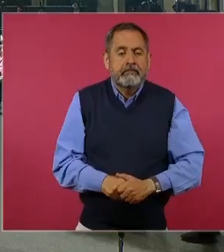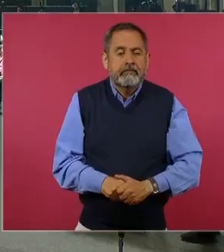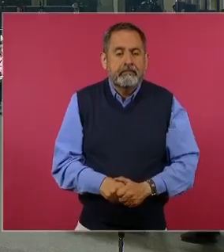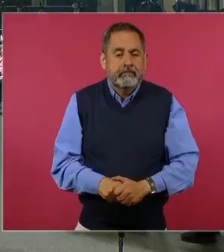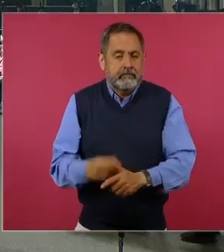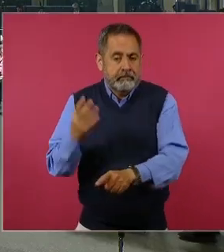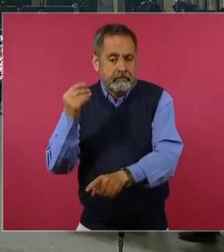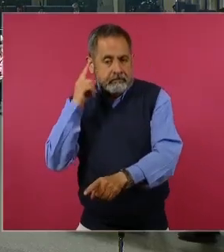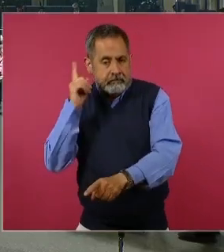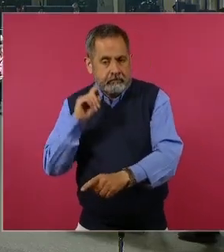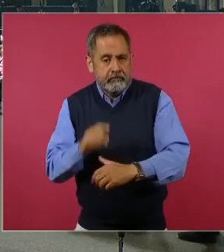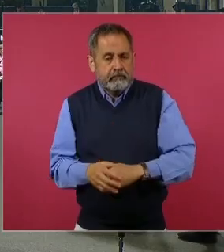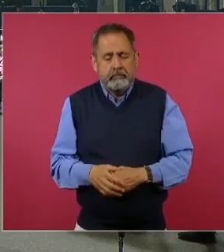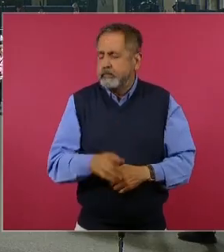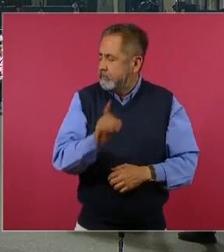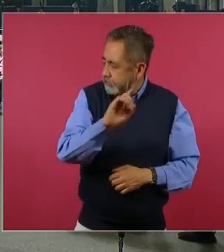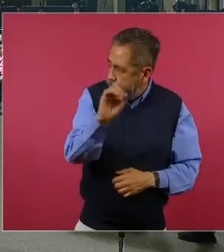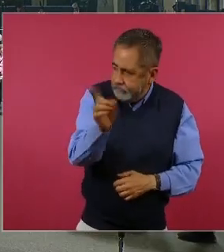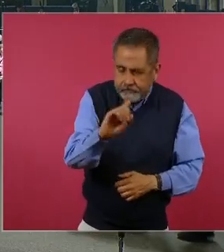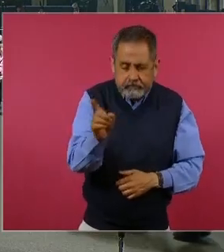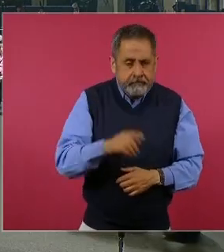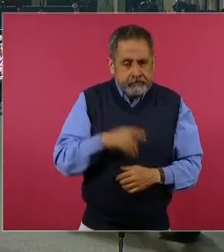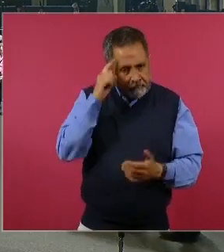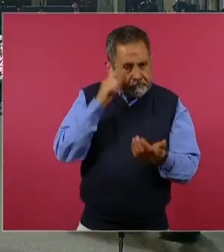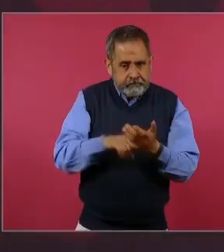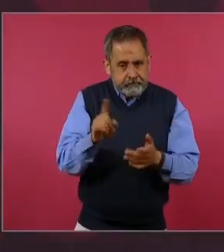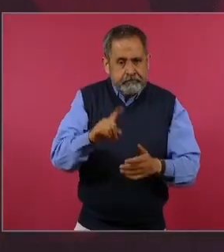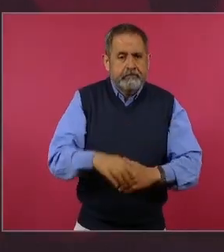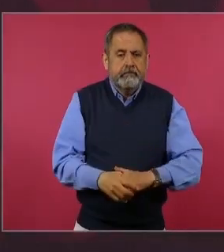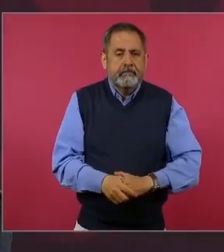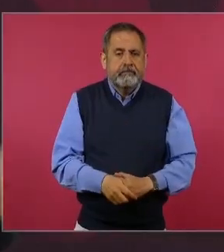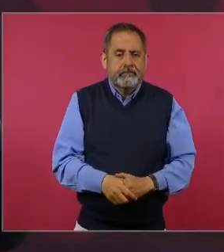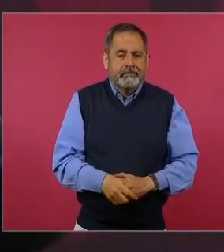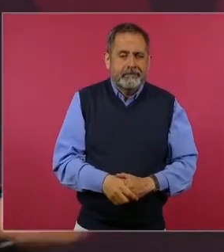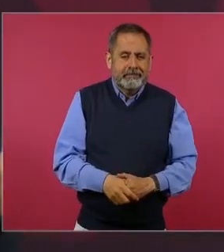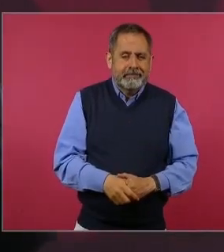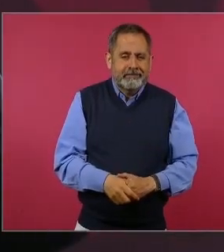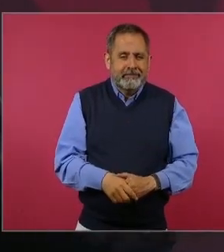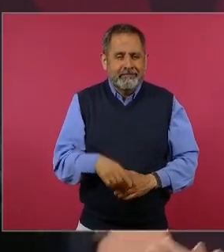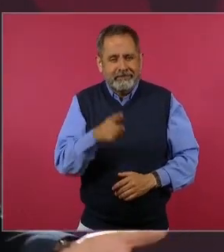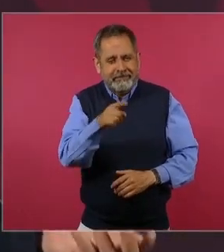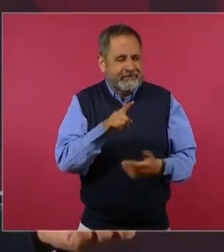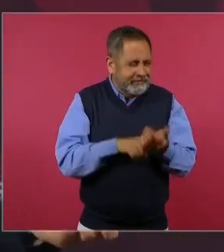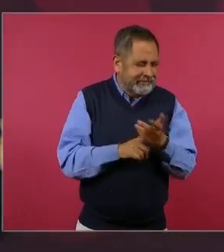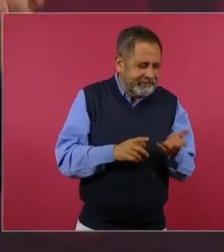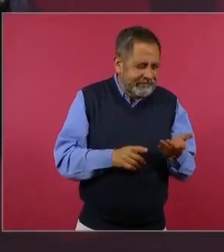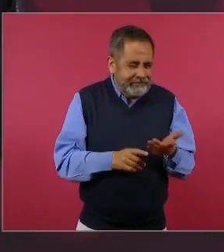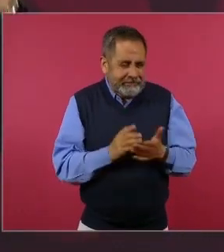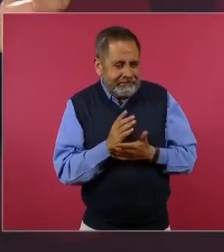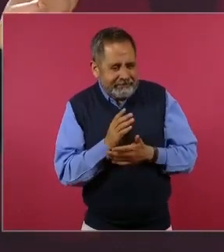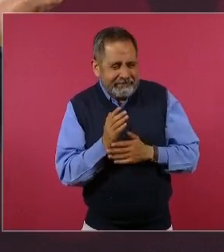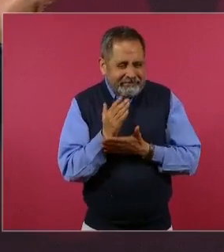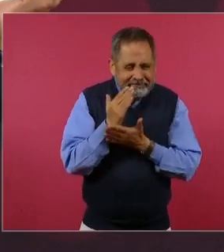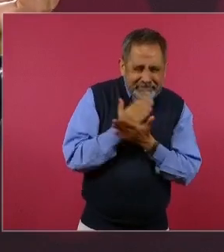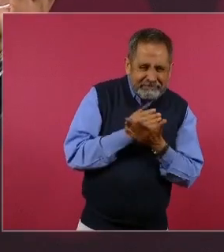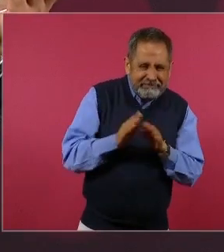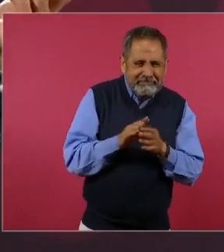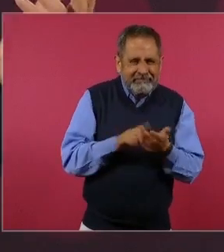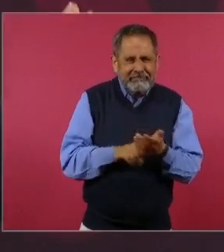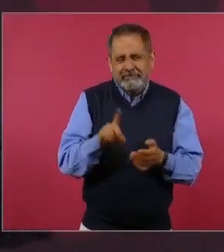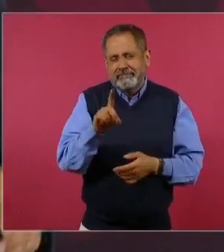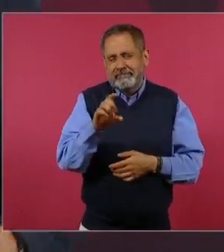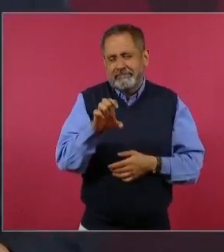¿Para descafeinarla? No, no, no. Eso de descafeinado. Sí, sí, sí,